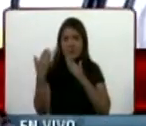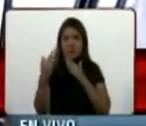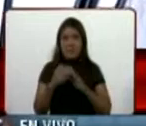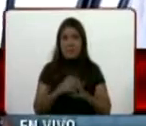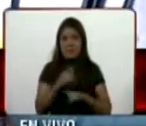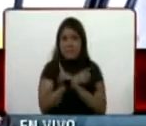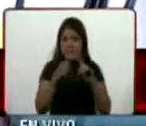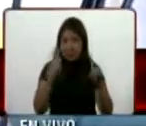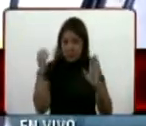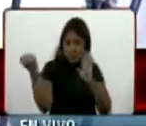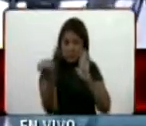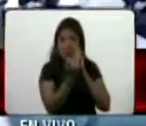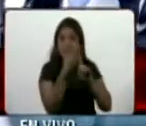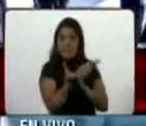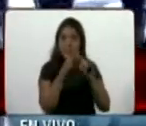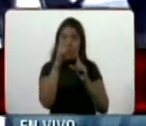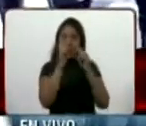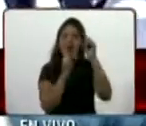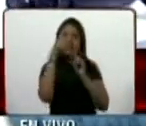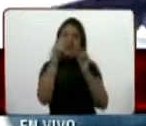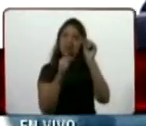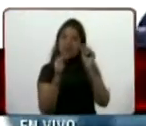la puñalada salió una estrella.